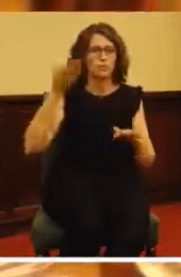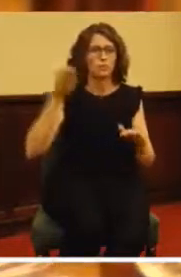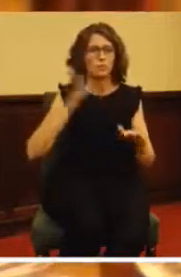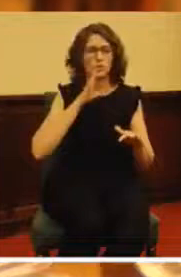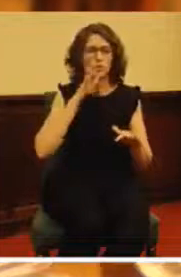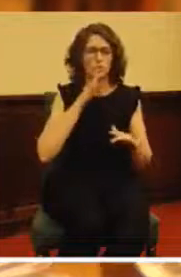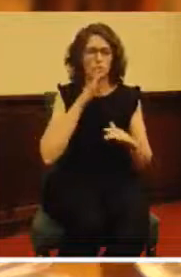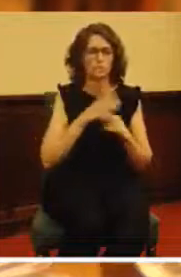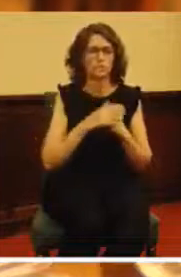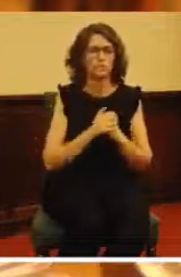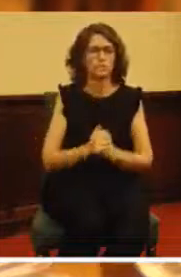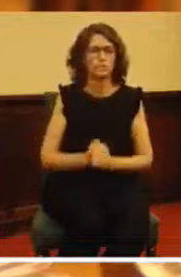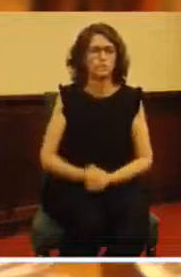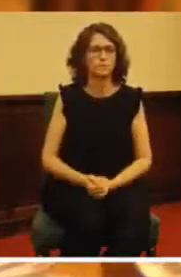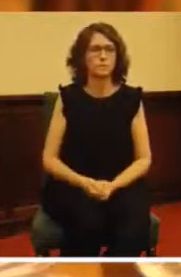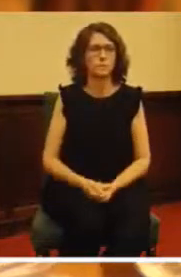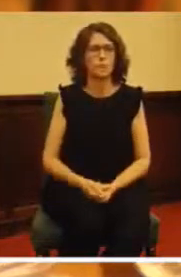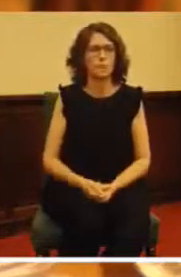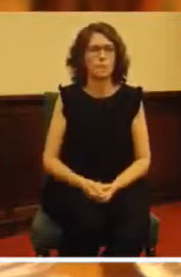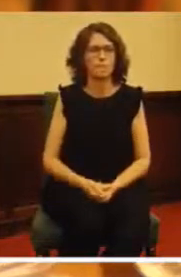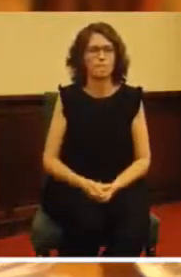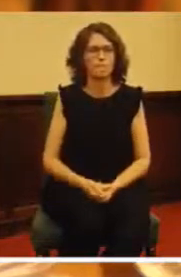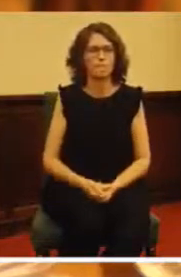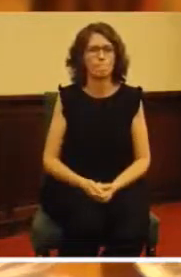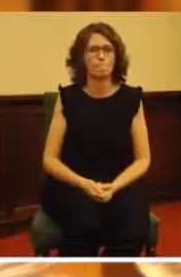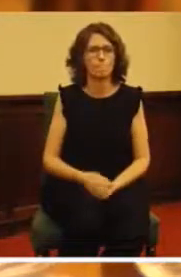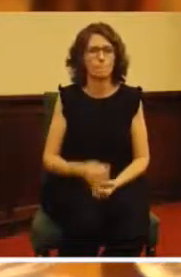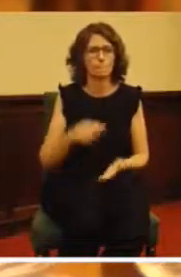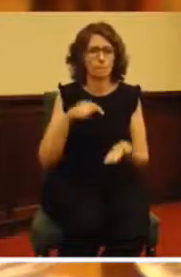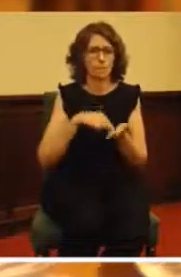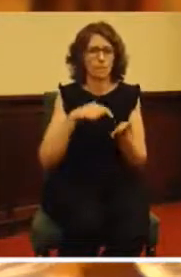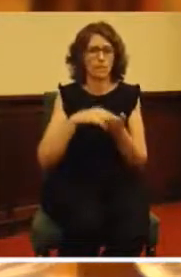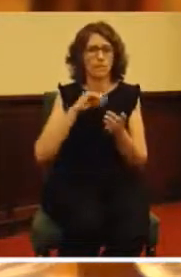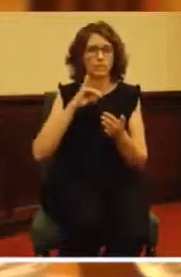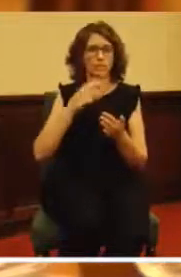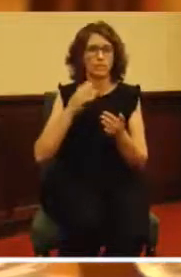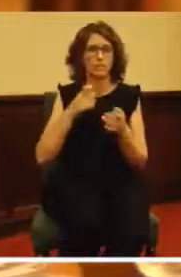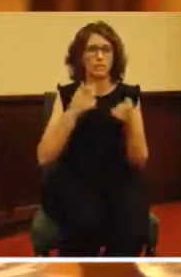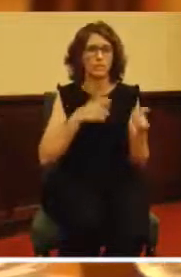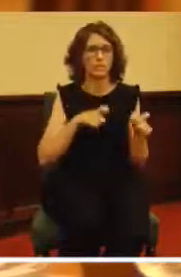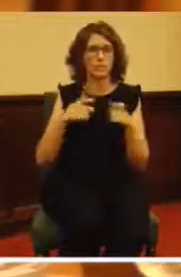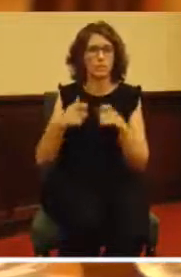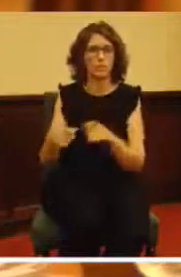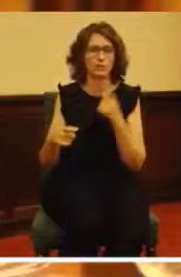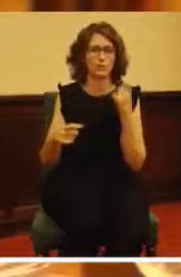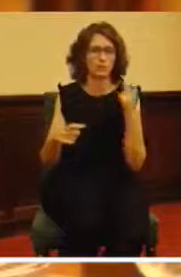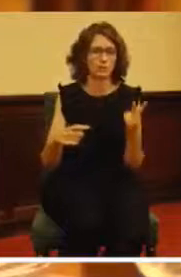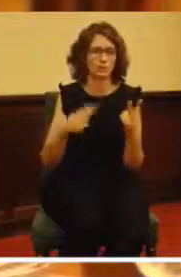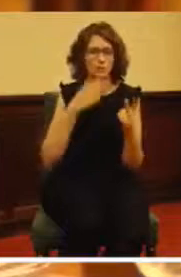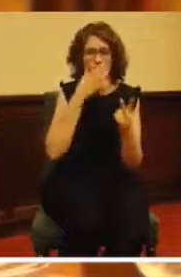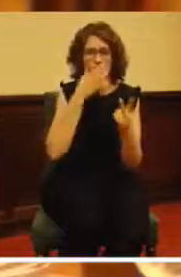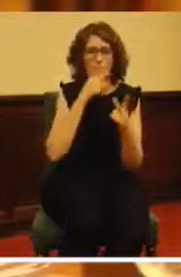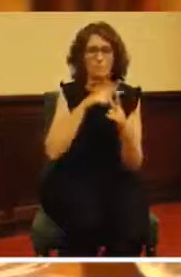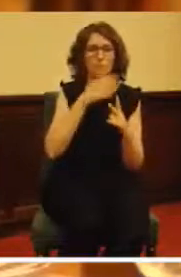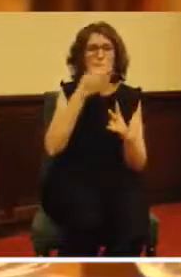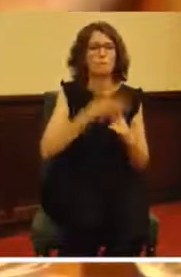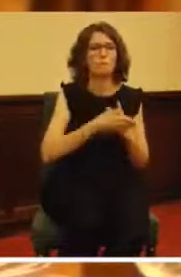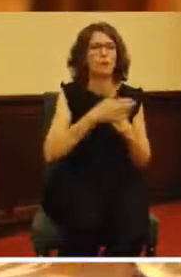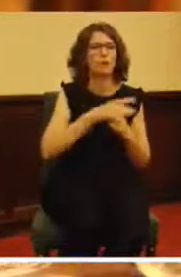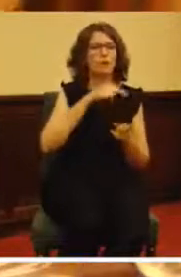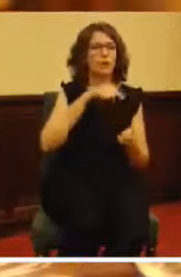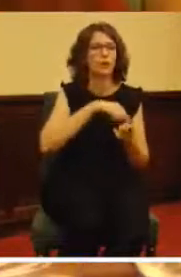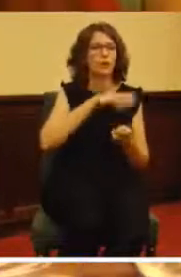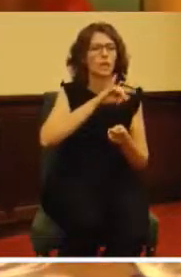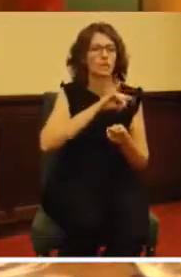los años. Miren, el recibo del IBI tiene dos partes. Una parte es el valor catastral, que es el valor de